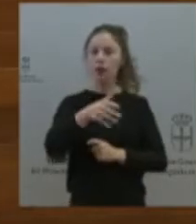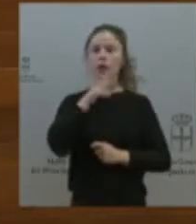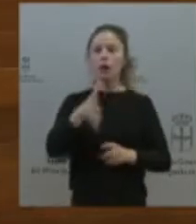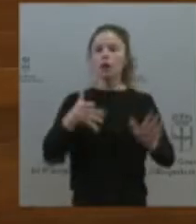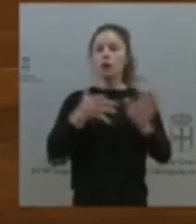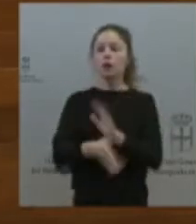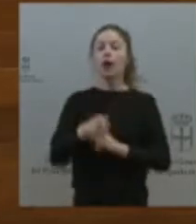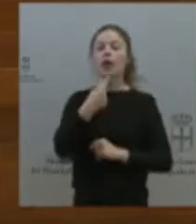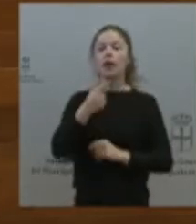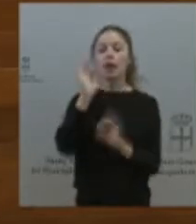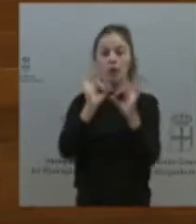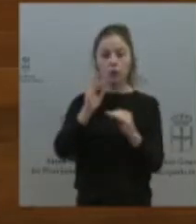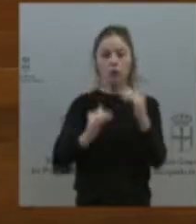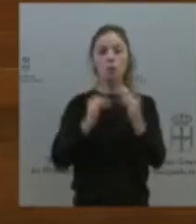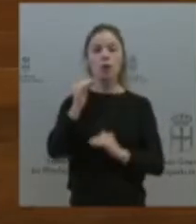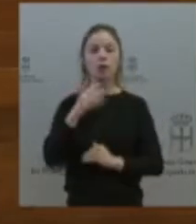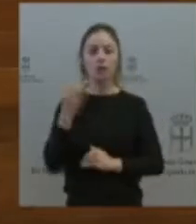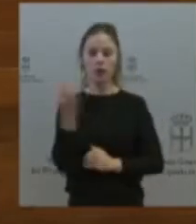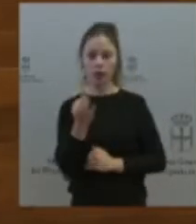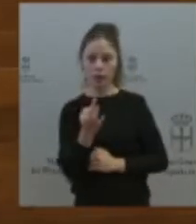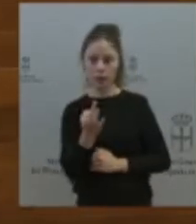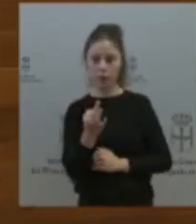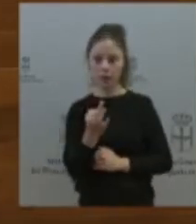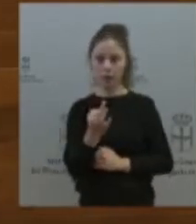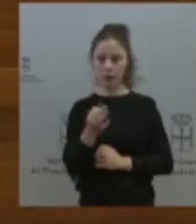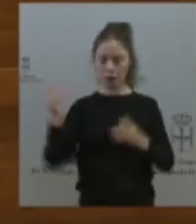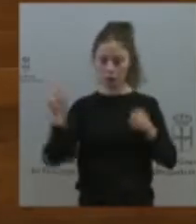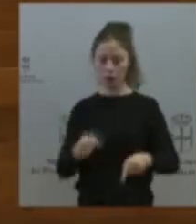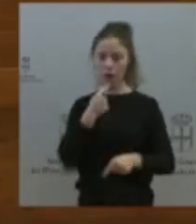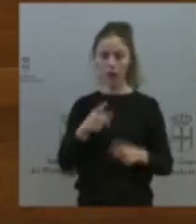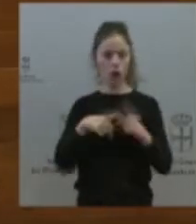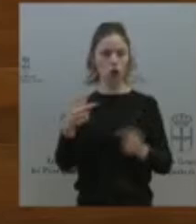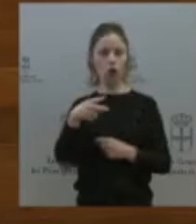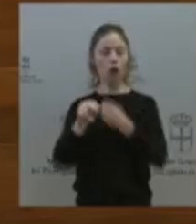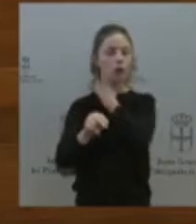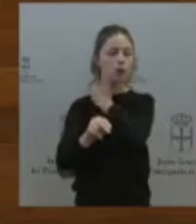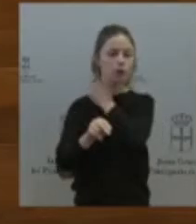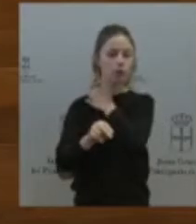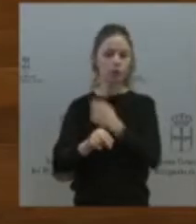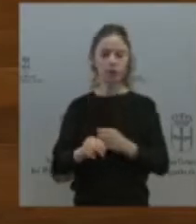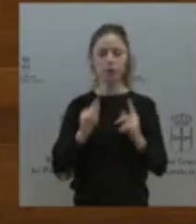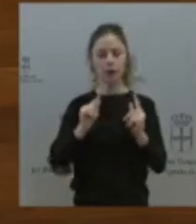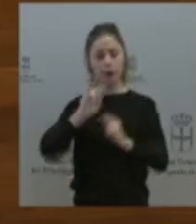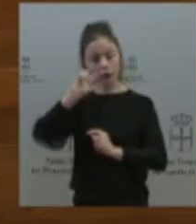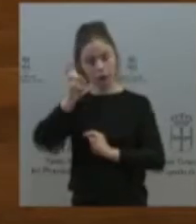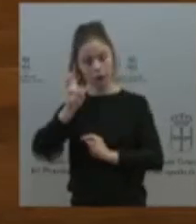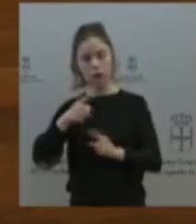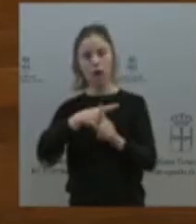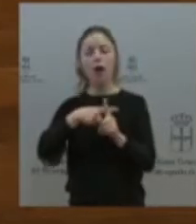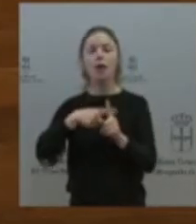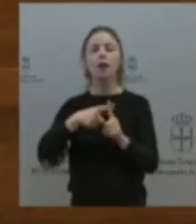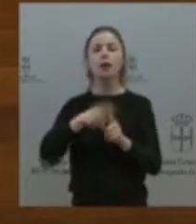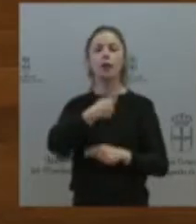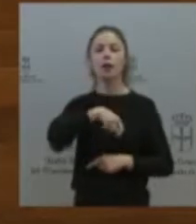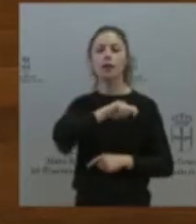Oiga, y esa ola global aquí cuando llega a Asturias dice no. Entonces, claro, hay otro debate que dice, ¿y esto a nivel estatal tenemos que ir hacia la armonización fiscal? Sí. Y yo estoy dispuesto a ir de la